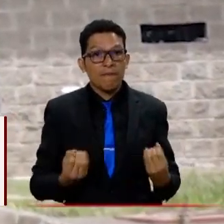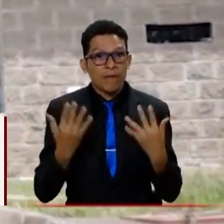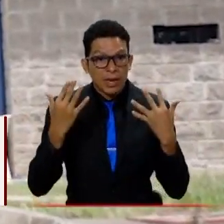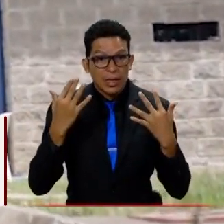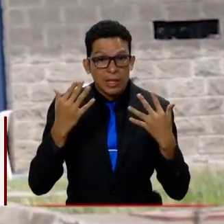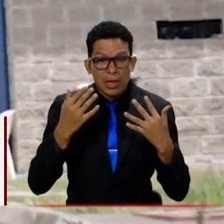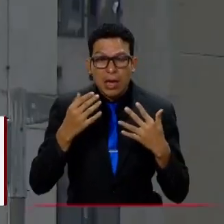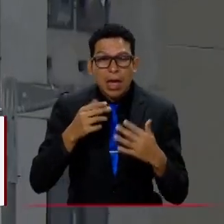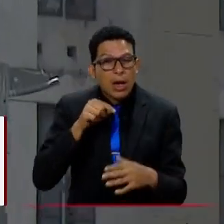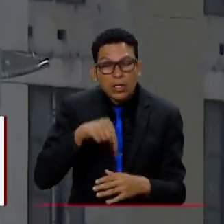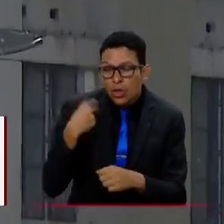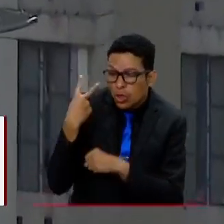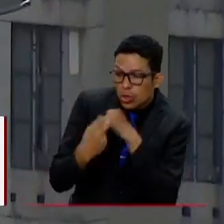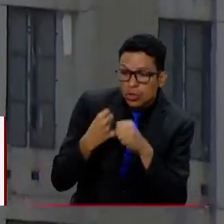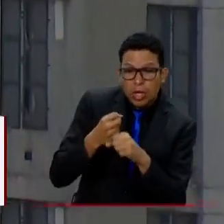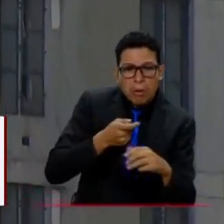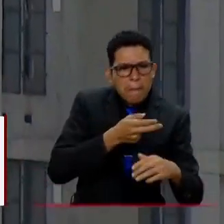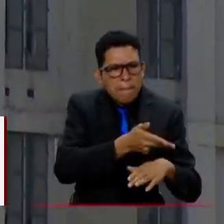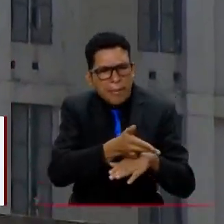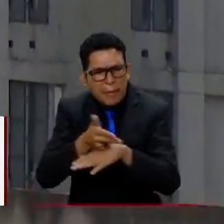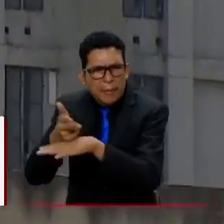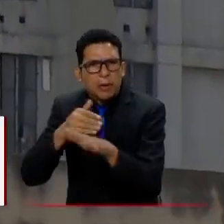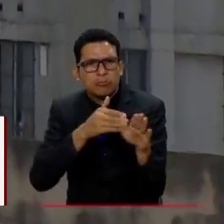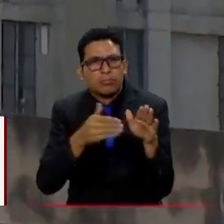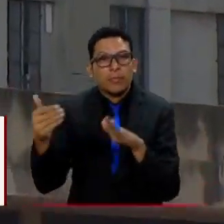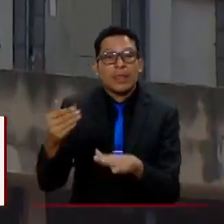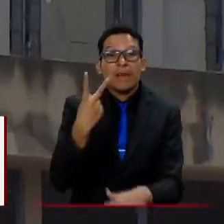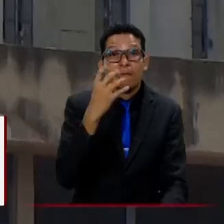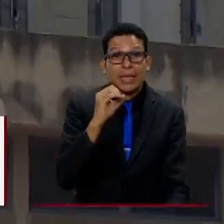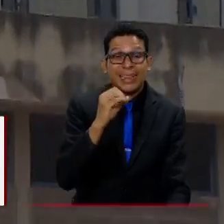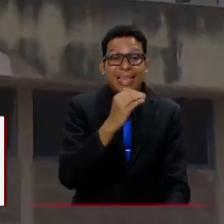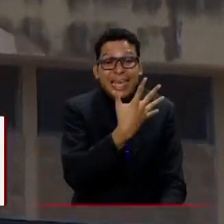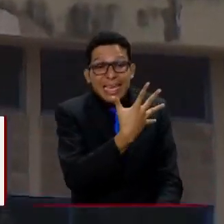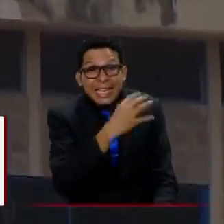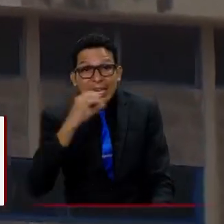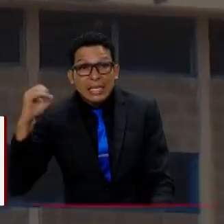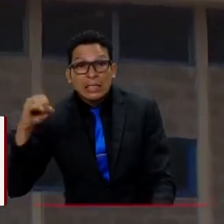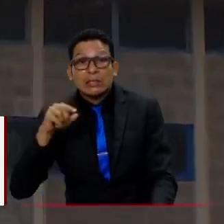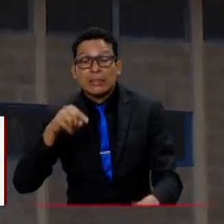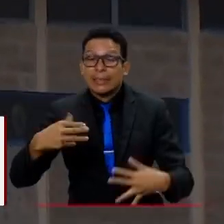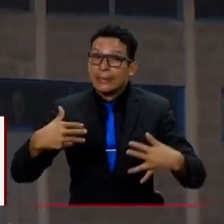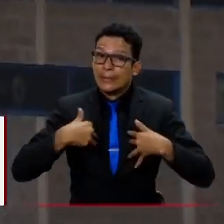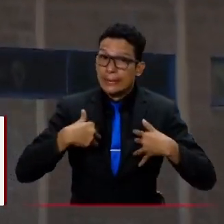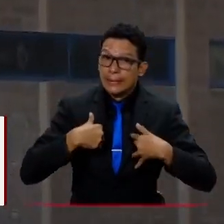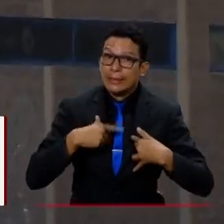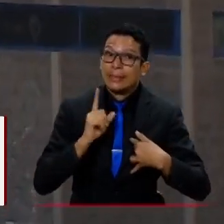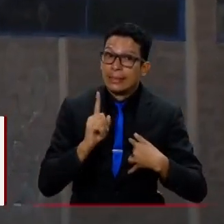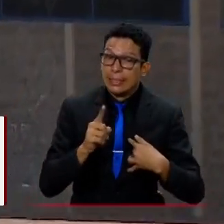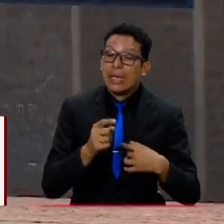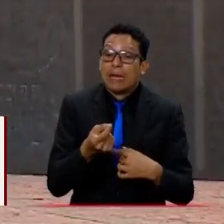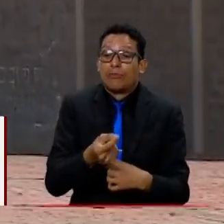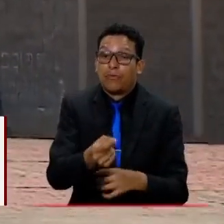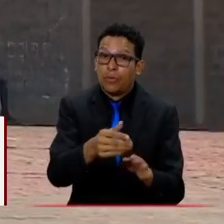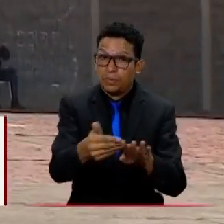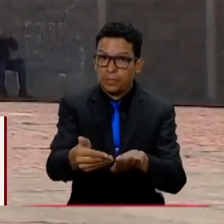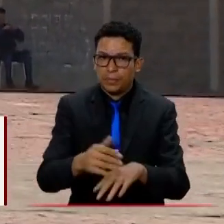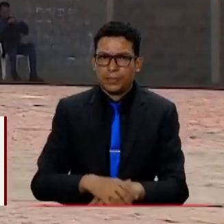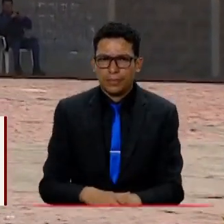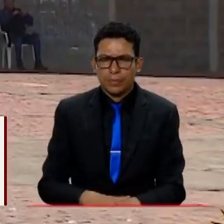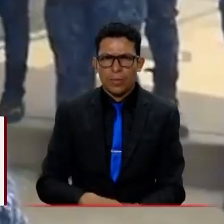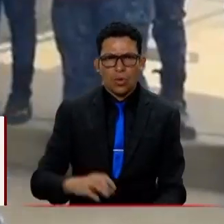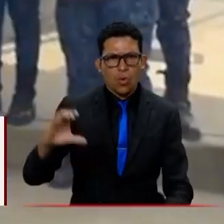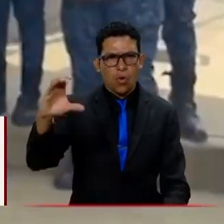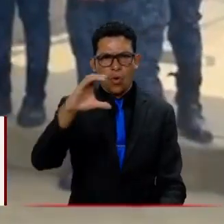sido asesinados más de 20 funcionarios y hay otros 500 amenazados en esta región del país. Señores, país nacional,